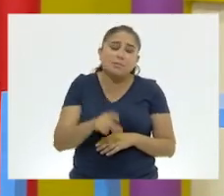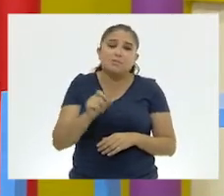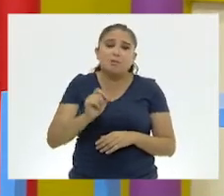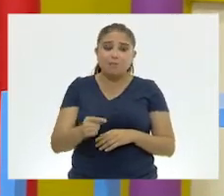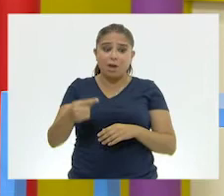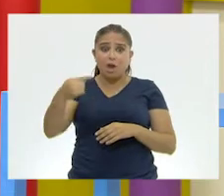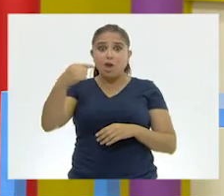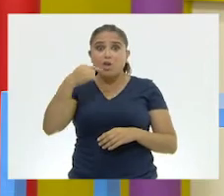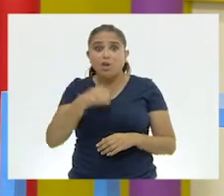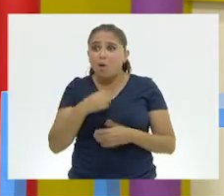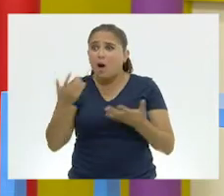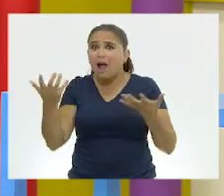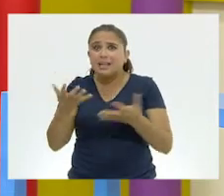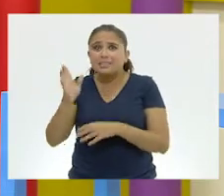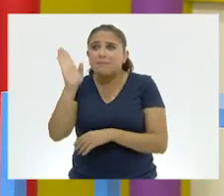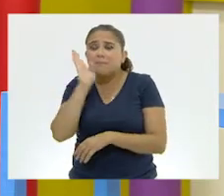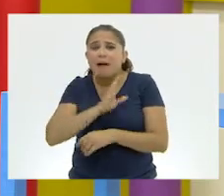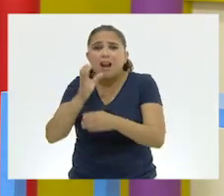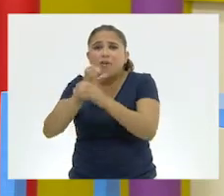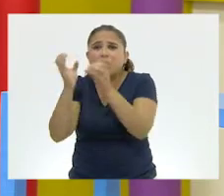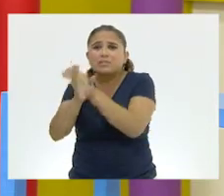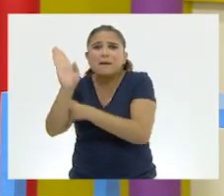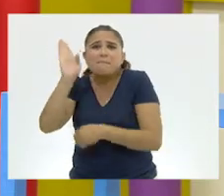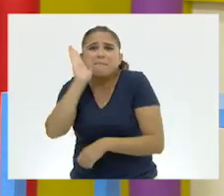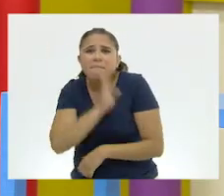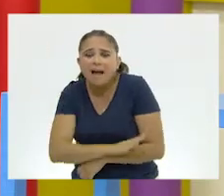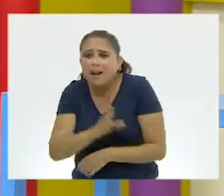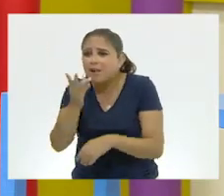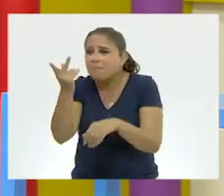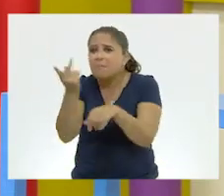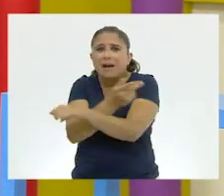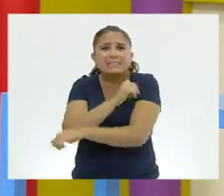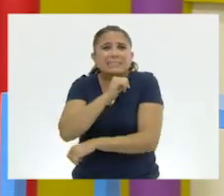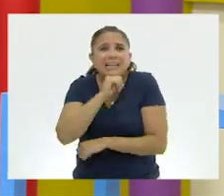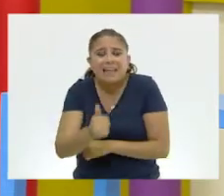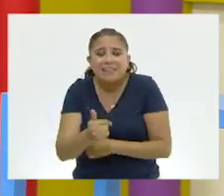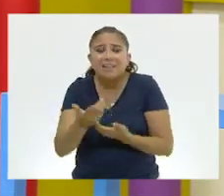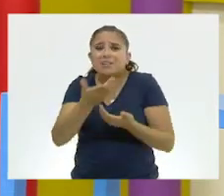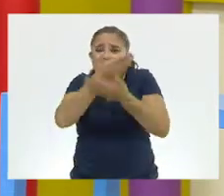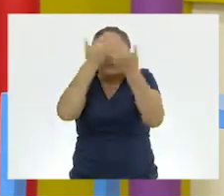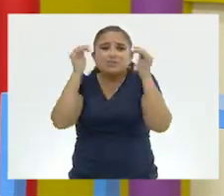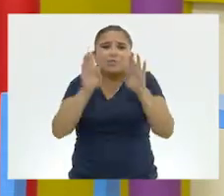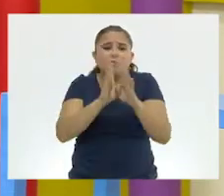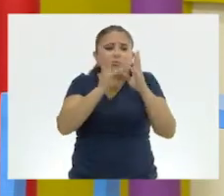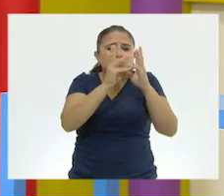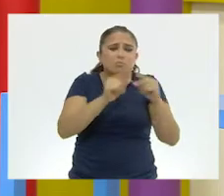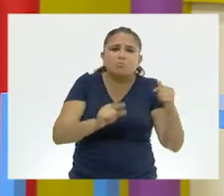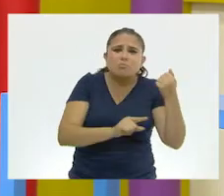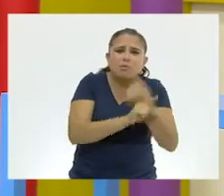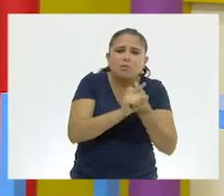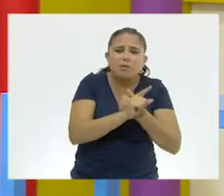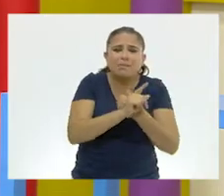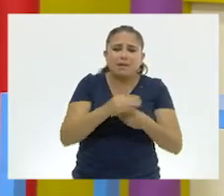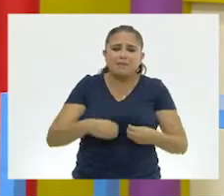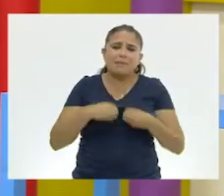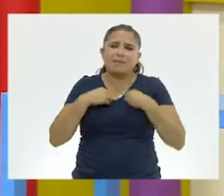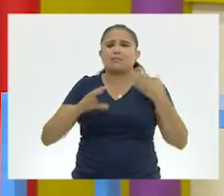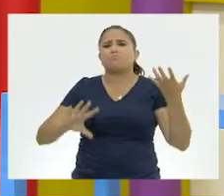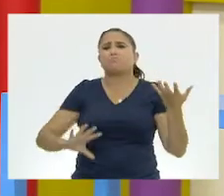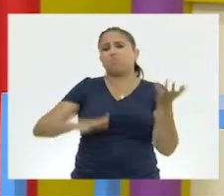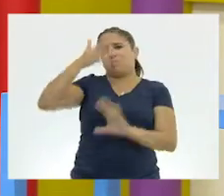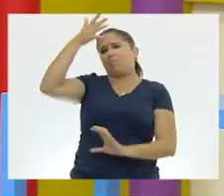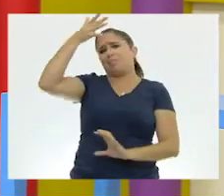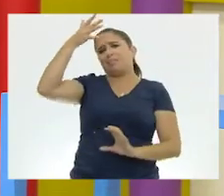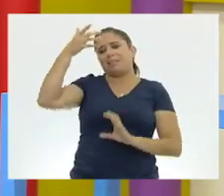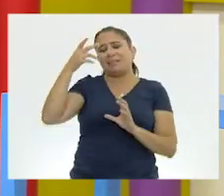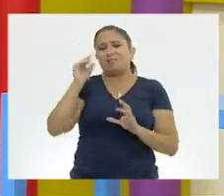Cuando algo sale mal o no pasa lo que yo esperaba, no sé cómo solucionar los problemas y mi día se vuelve un desastre y ya no quiero hacer